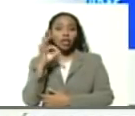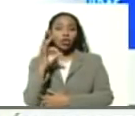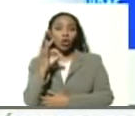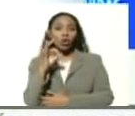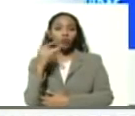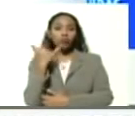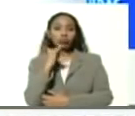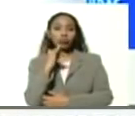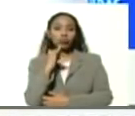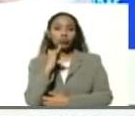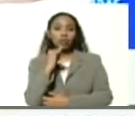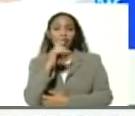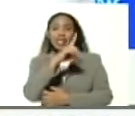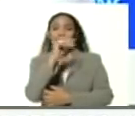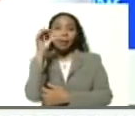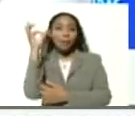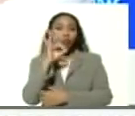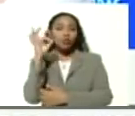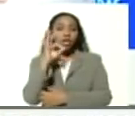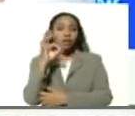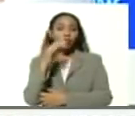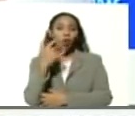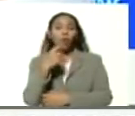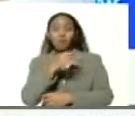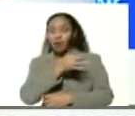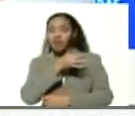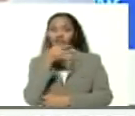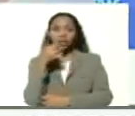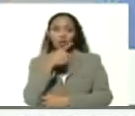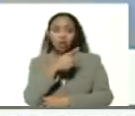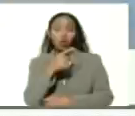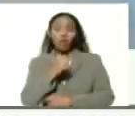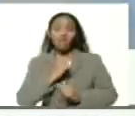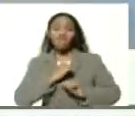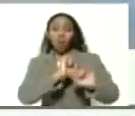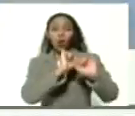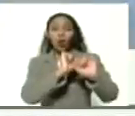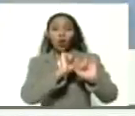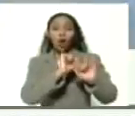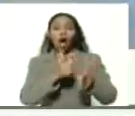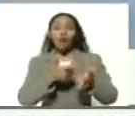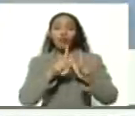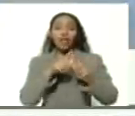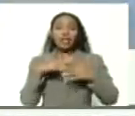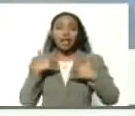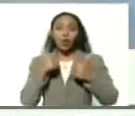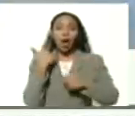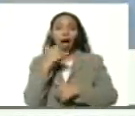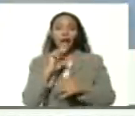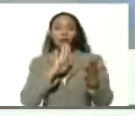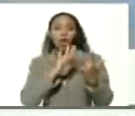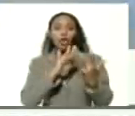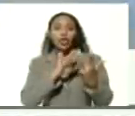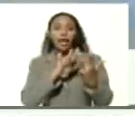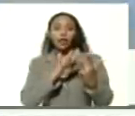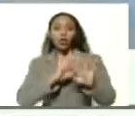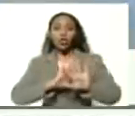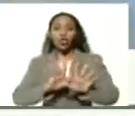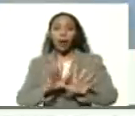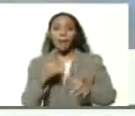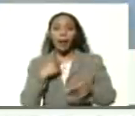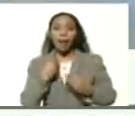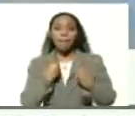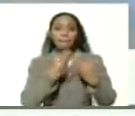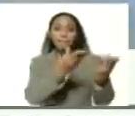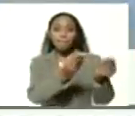eficacia, 100% de eficacia. Bueno, ya nuestras autoridades sanitarias están en contacto para el suministro